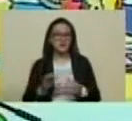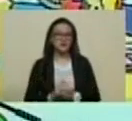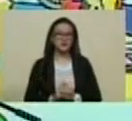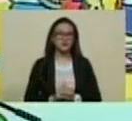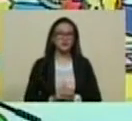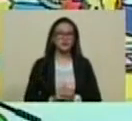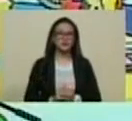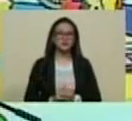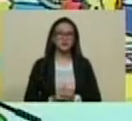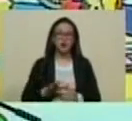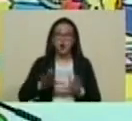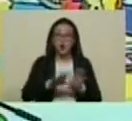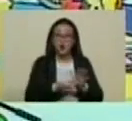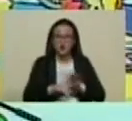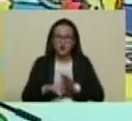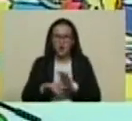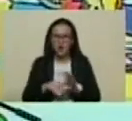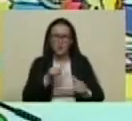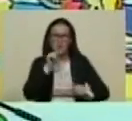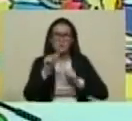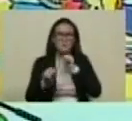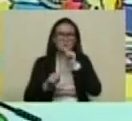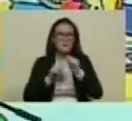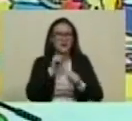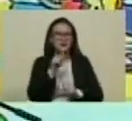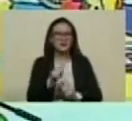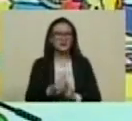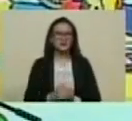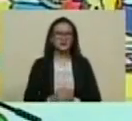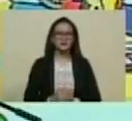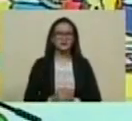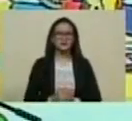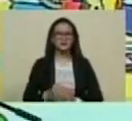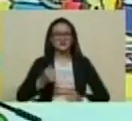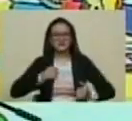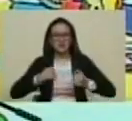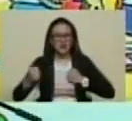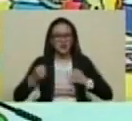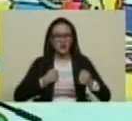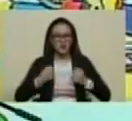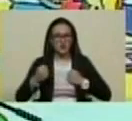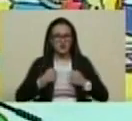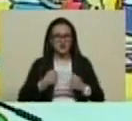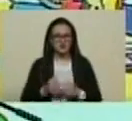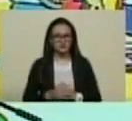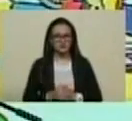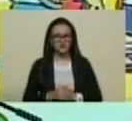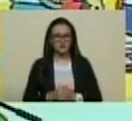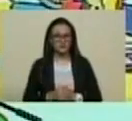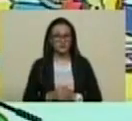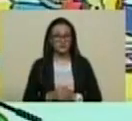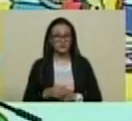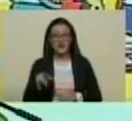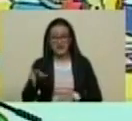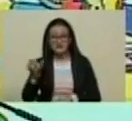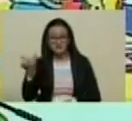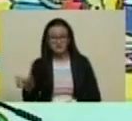El robo, la maldad, el egoísmo, los antivalores.